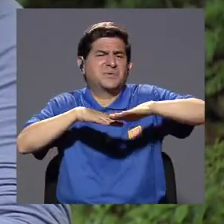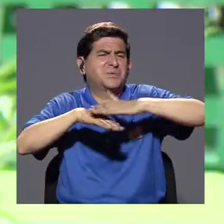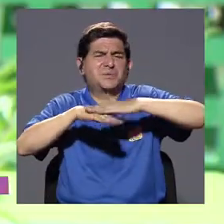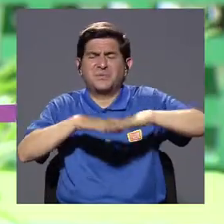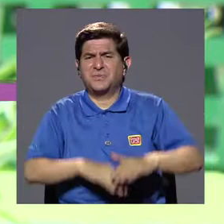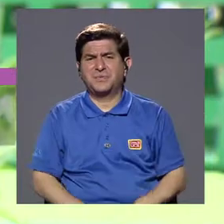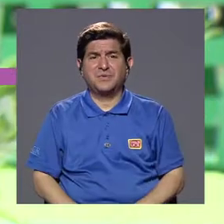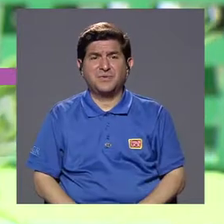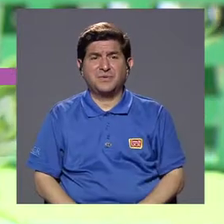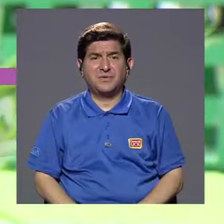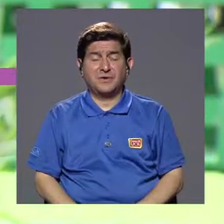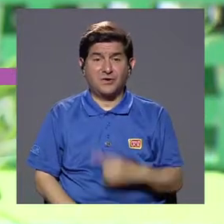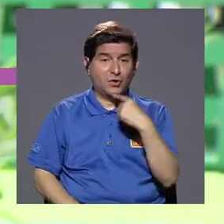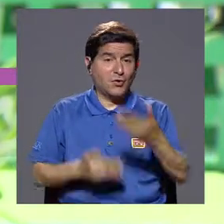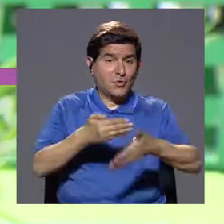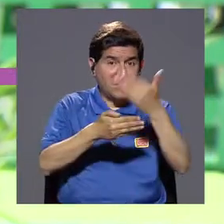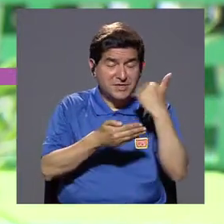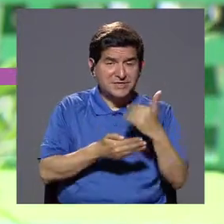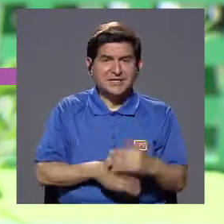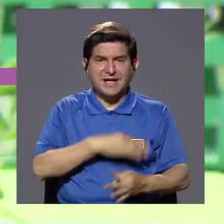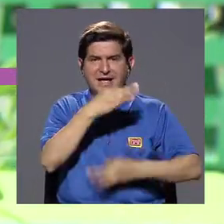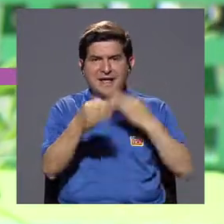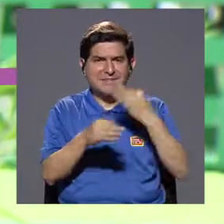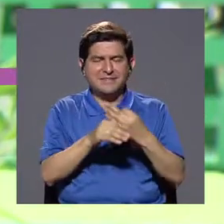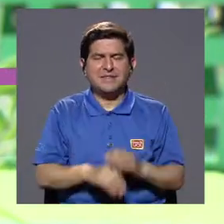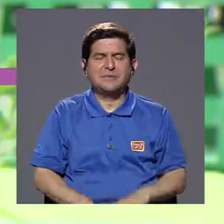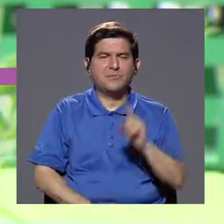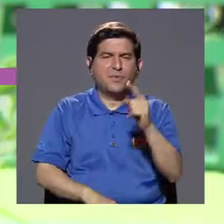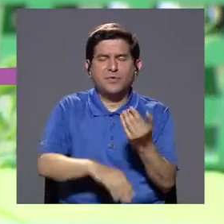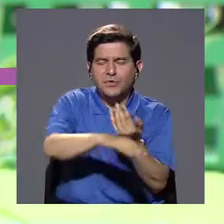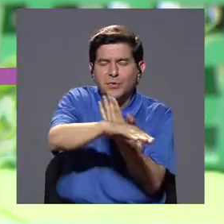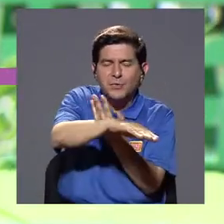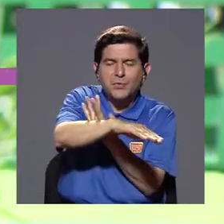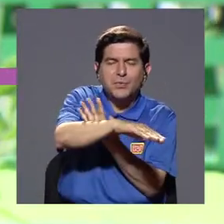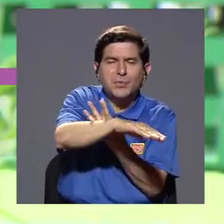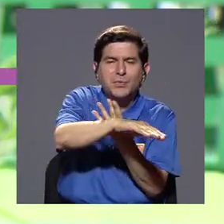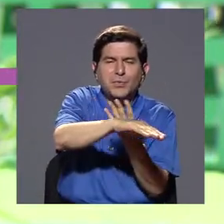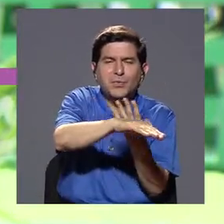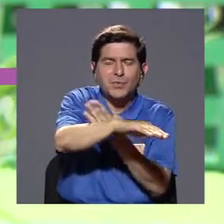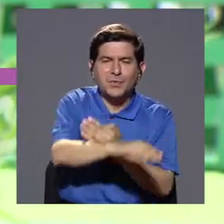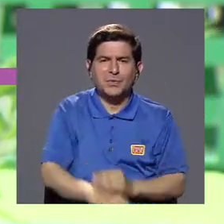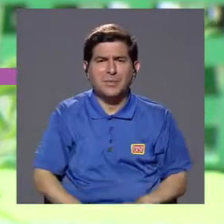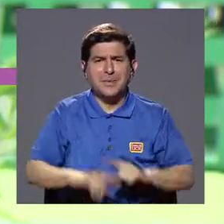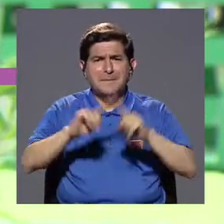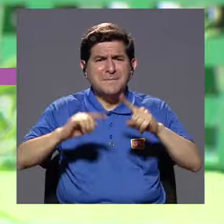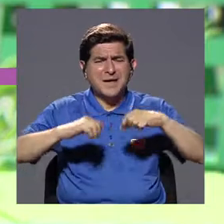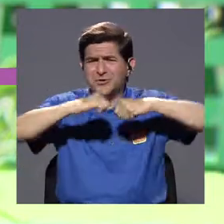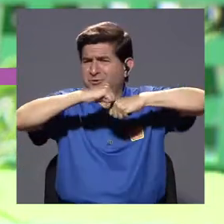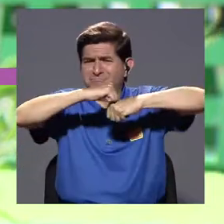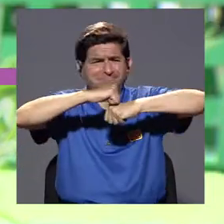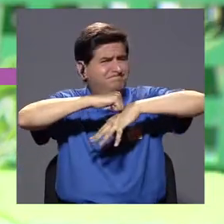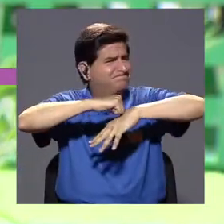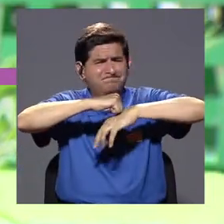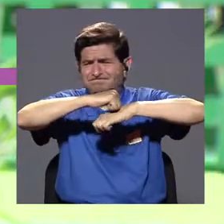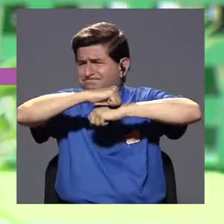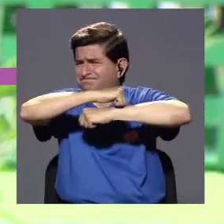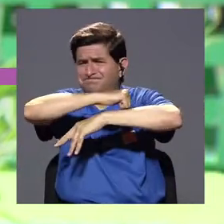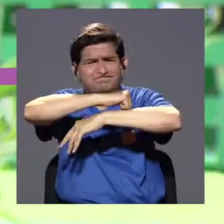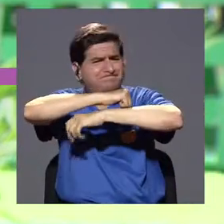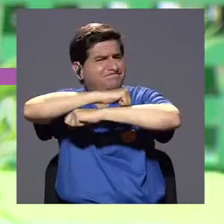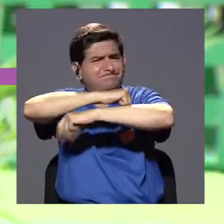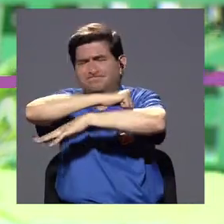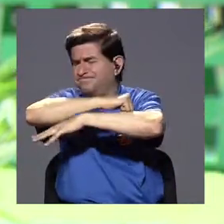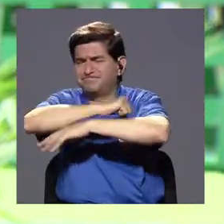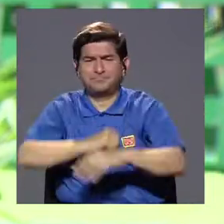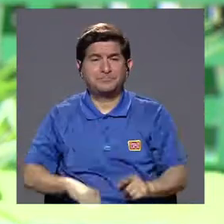césped como un césped se despide con raíces poco profundas mientras que si pensamos la felicidad también